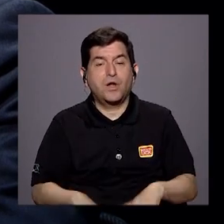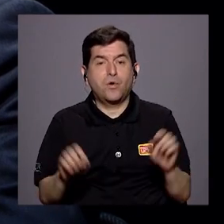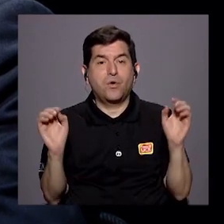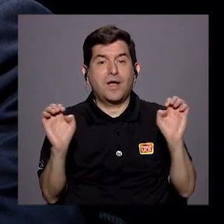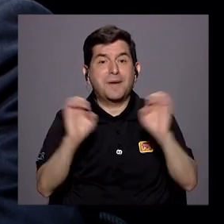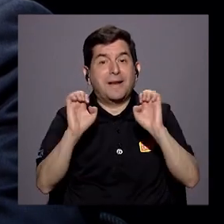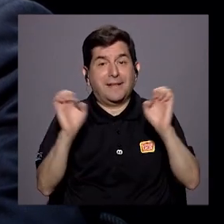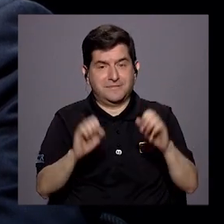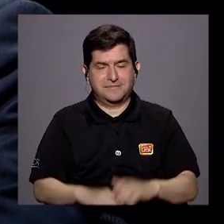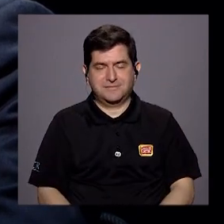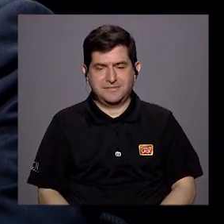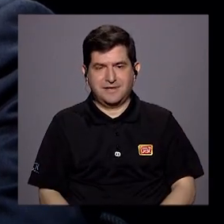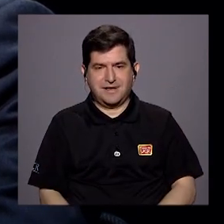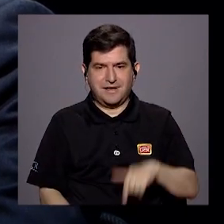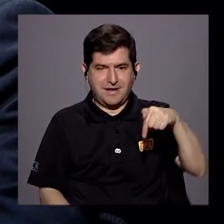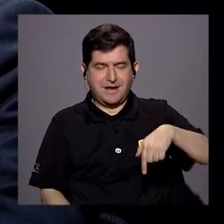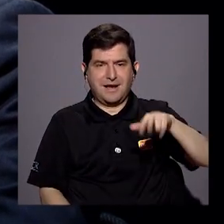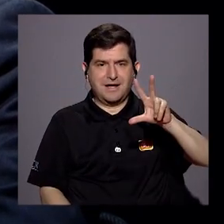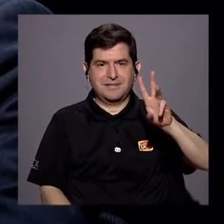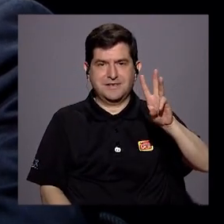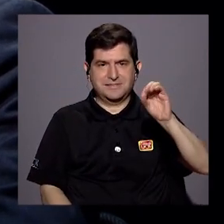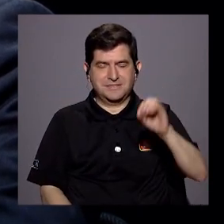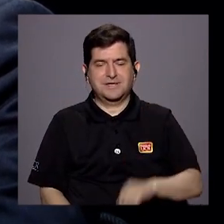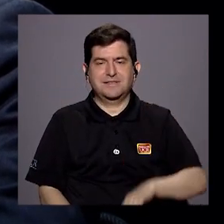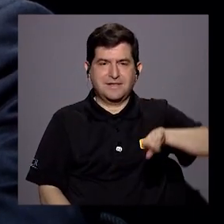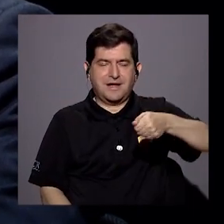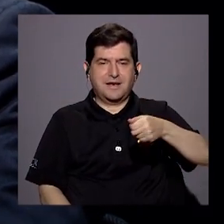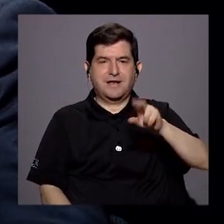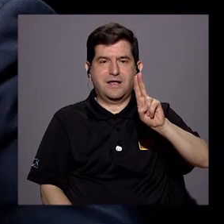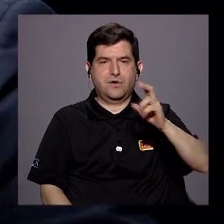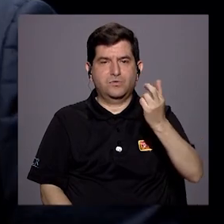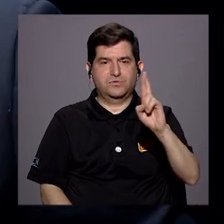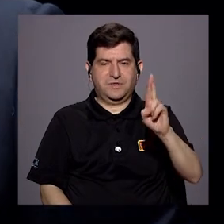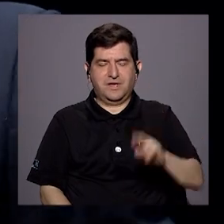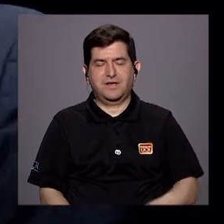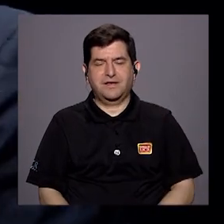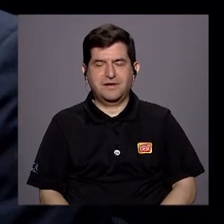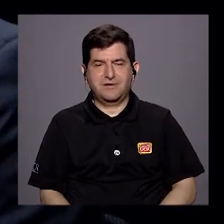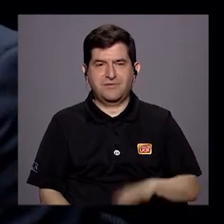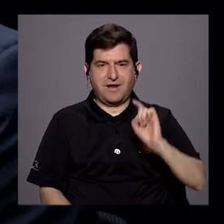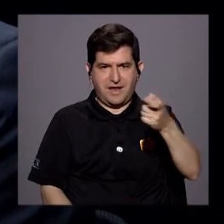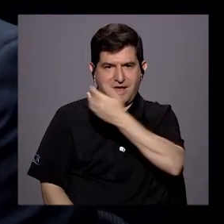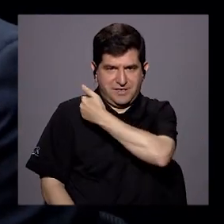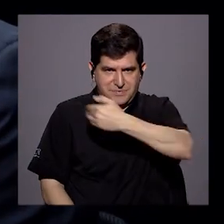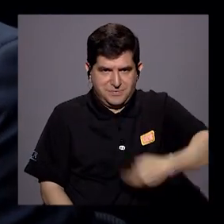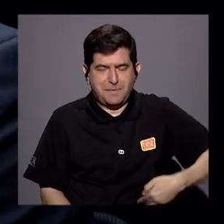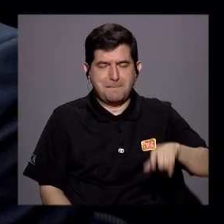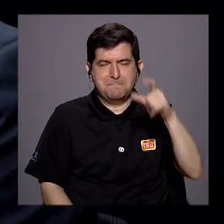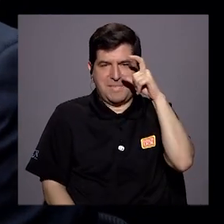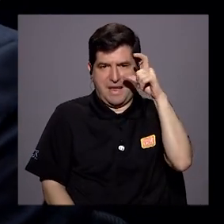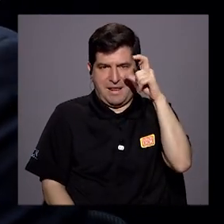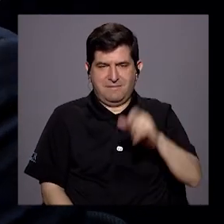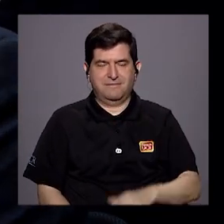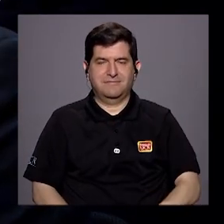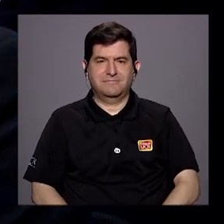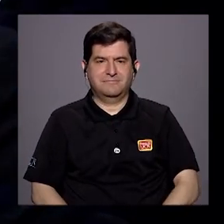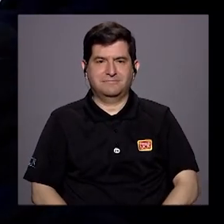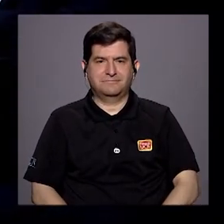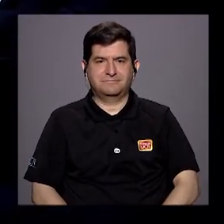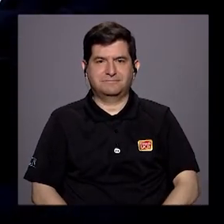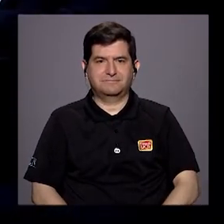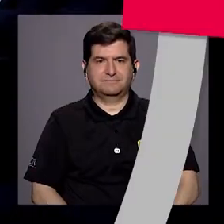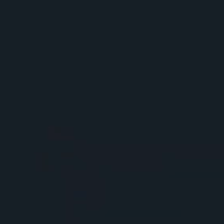urgencia estamos en 360 en canadá la universidad de costa rica con nuestro ex presidente miguel ángel orix